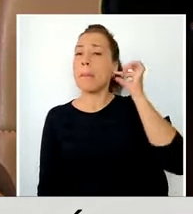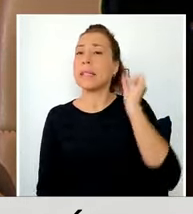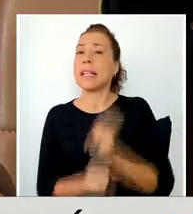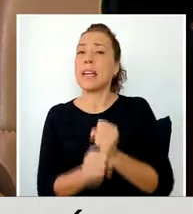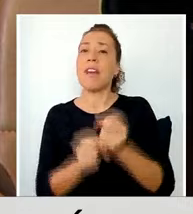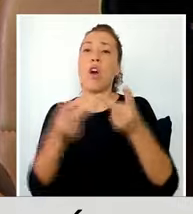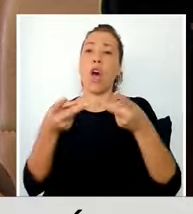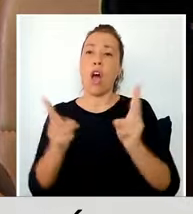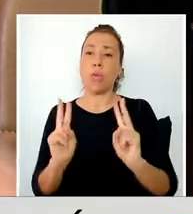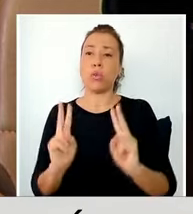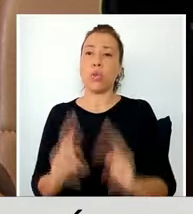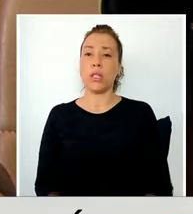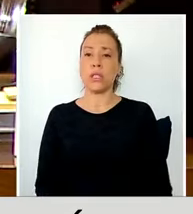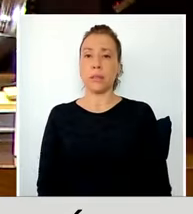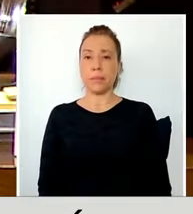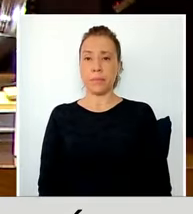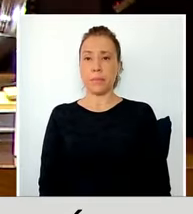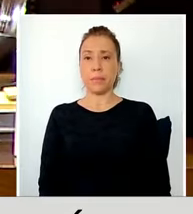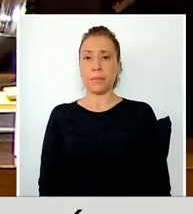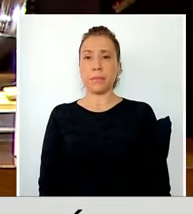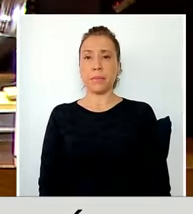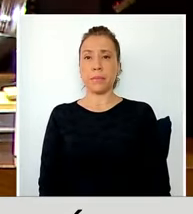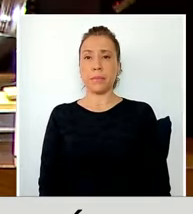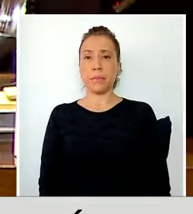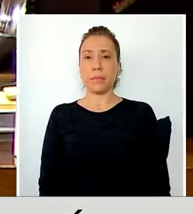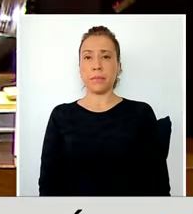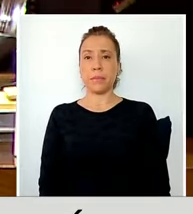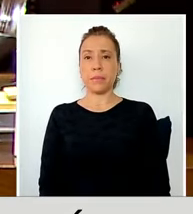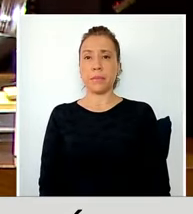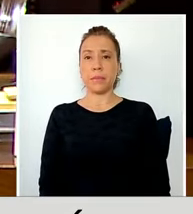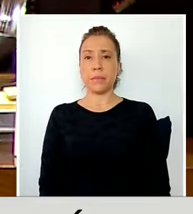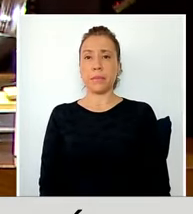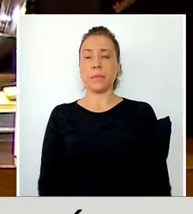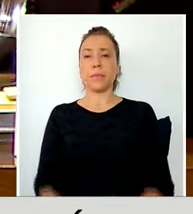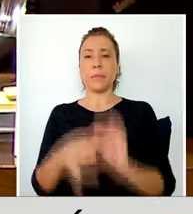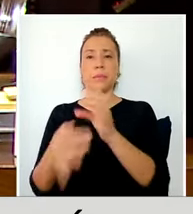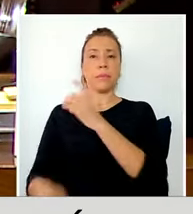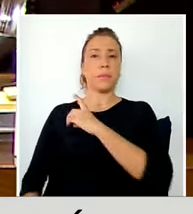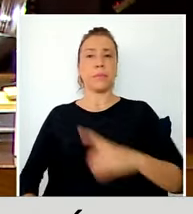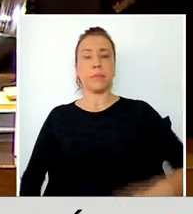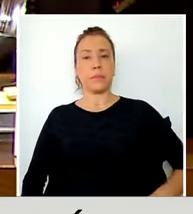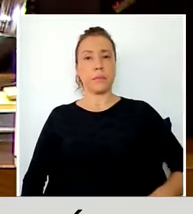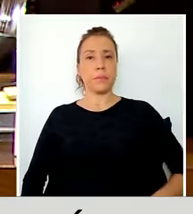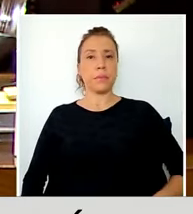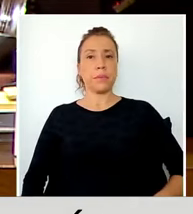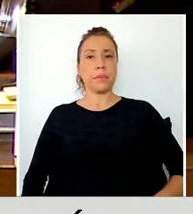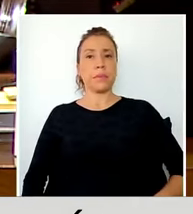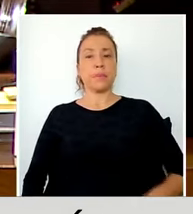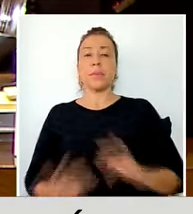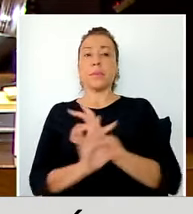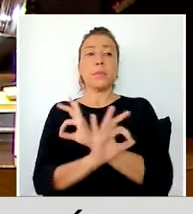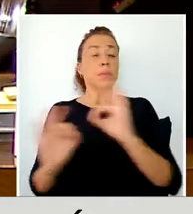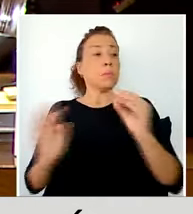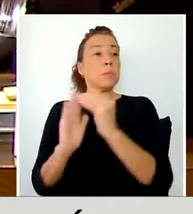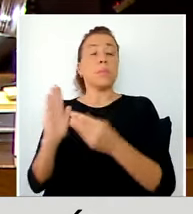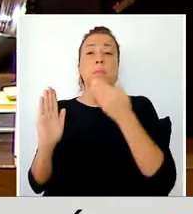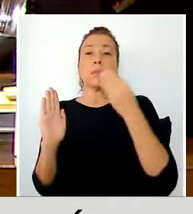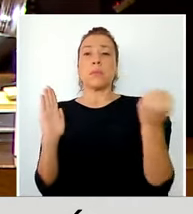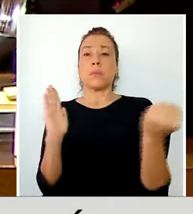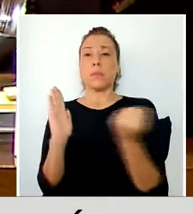he dicho presidente Muchas gracias Gracias diputado no habiendo inscritos para hablar en contra